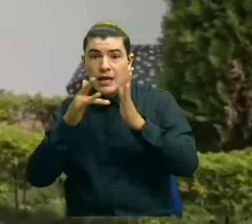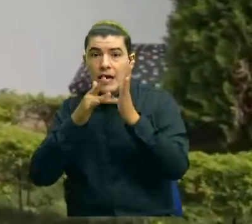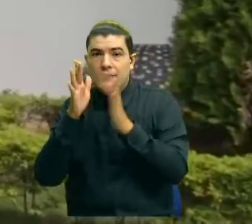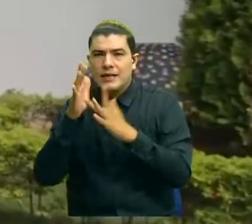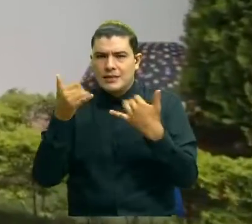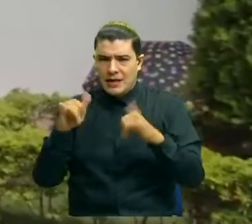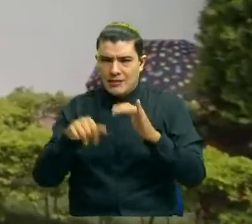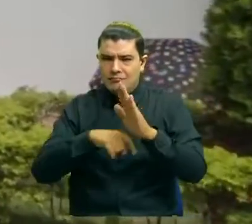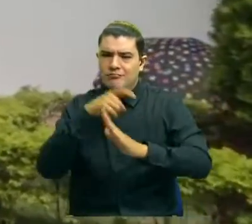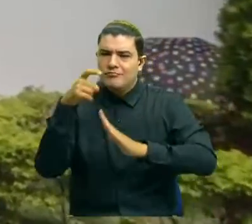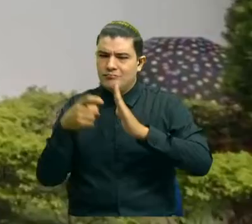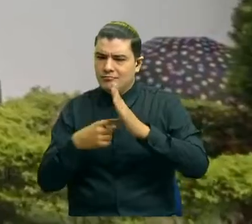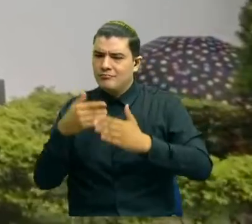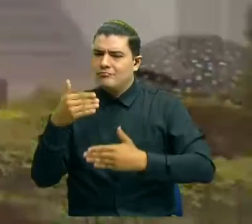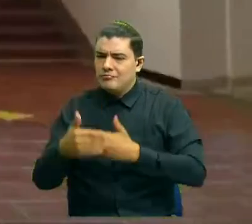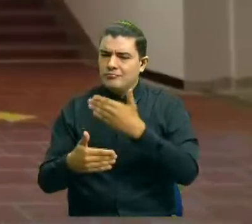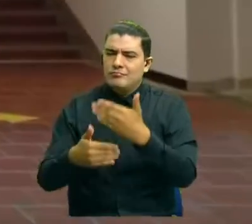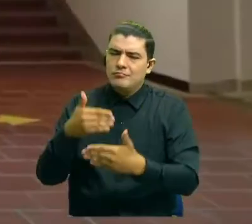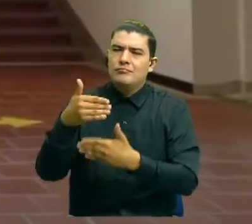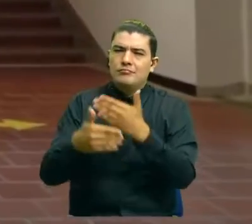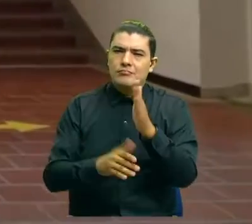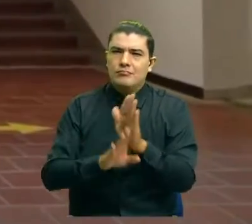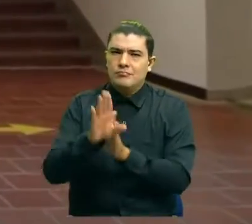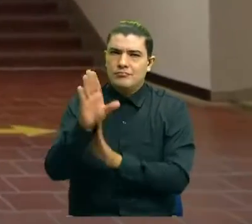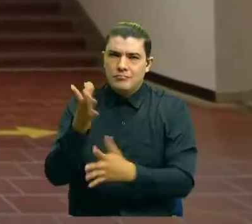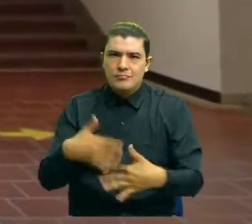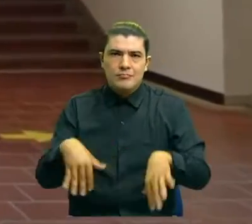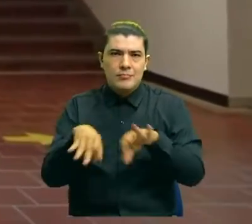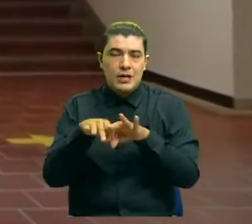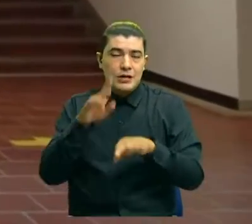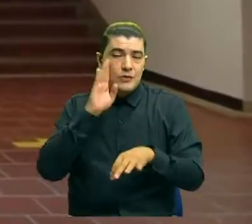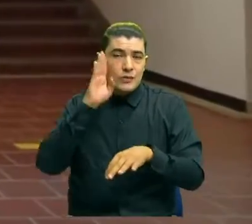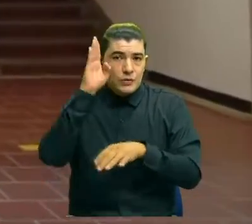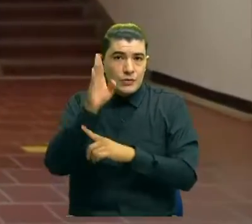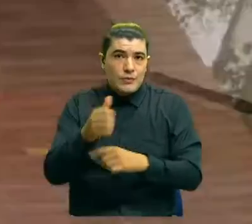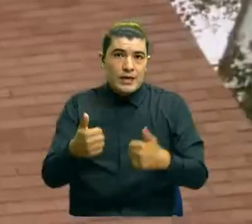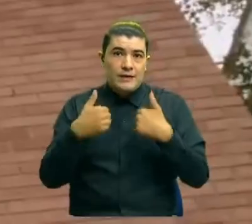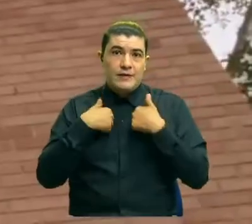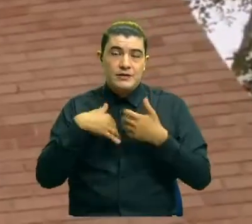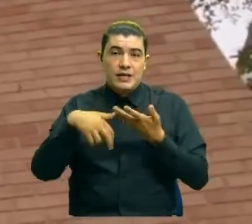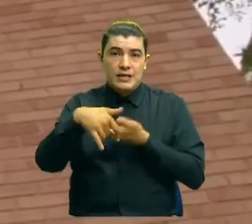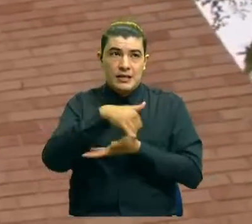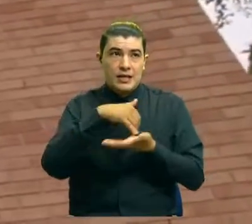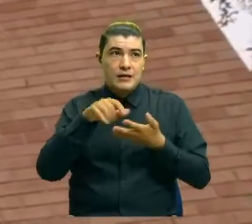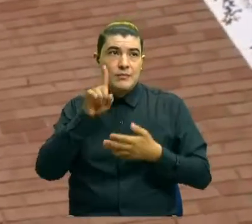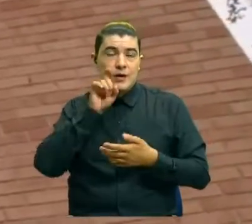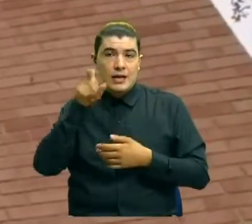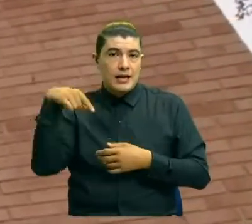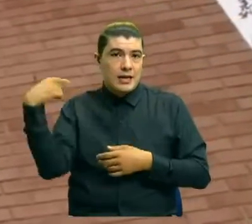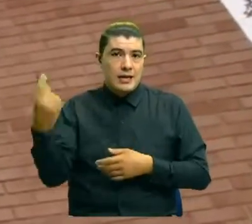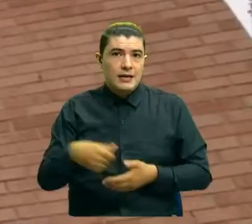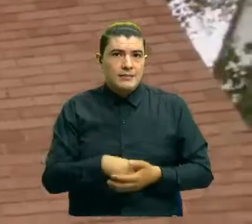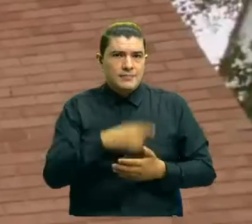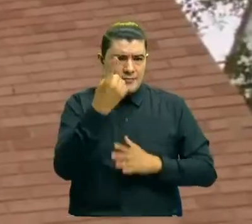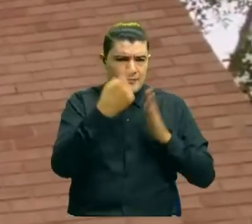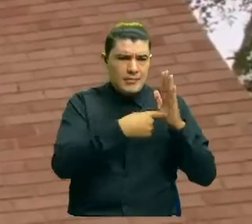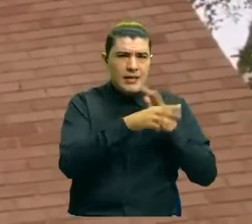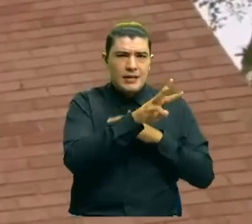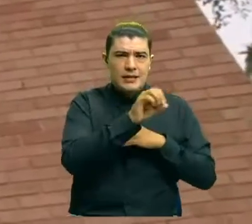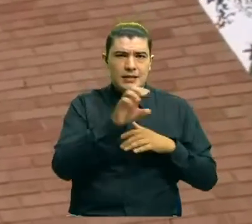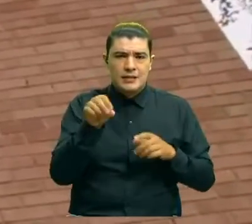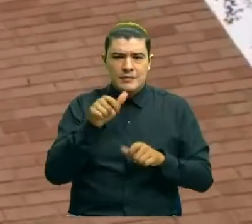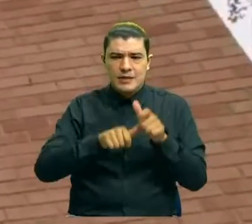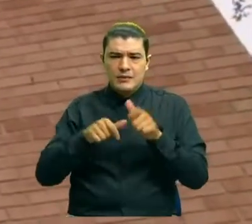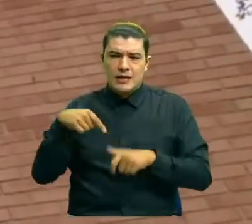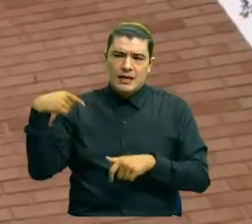allí construyendo esta magnífica obra para todos los bumangueses y santanderianos. Y generaremos más de 1.300 empleos directos